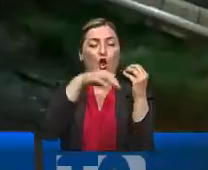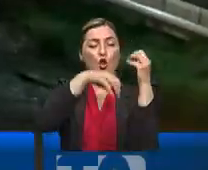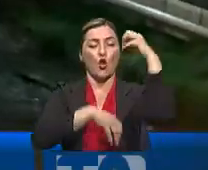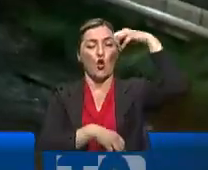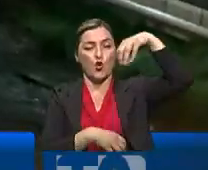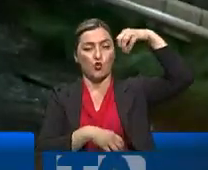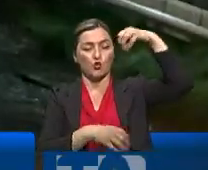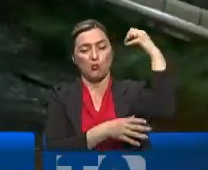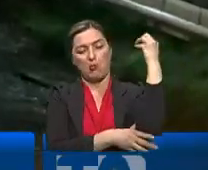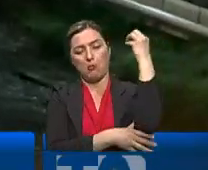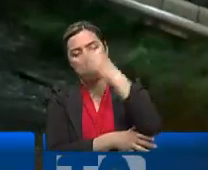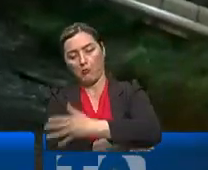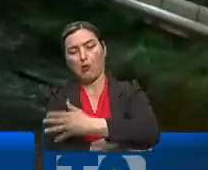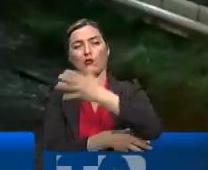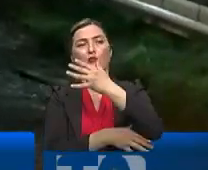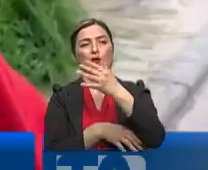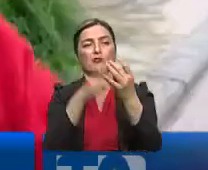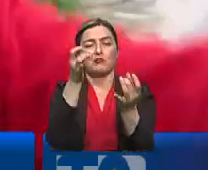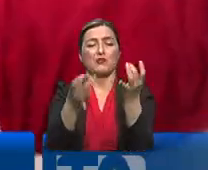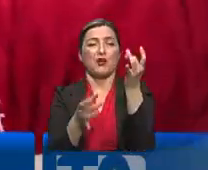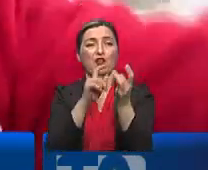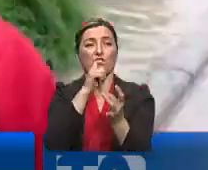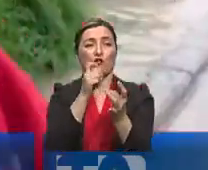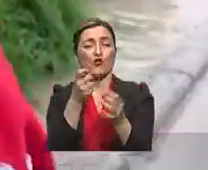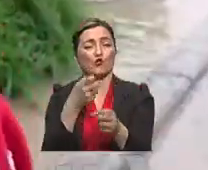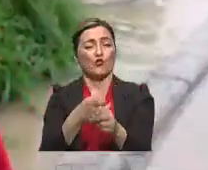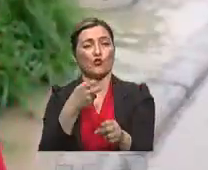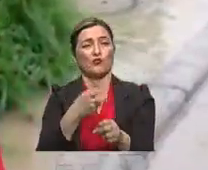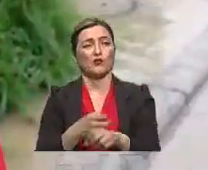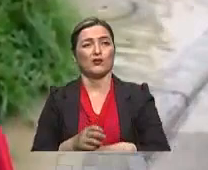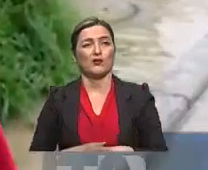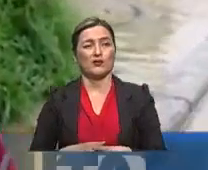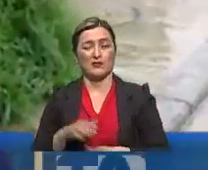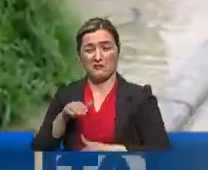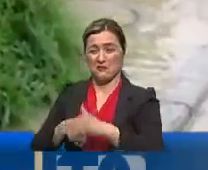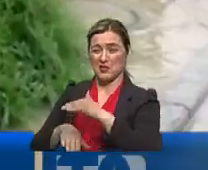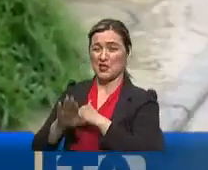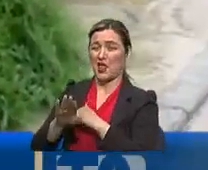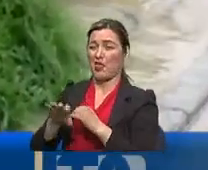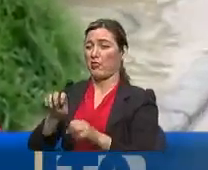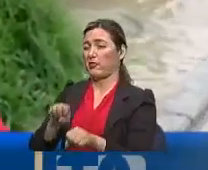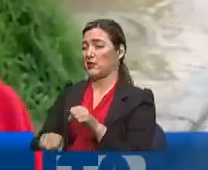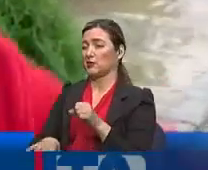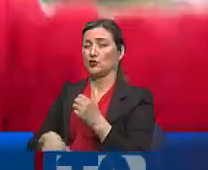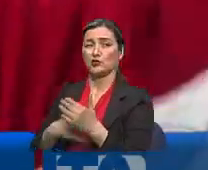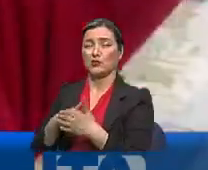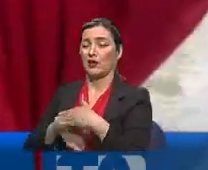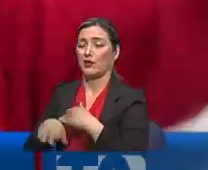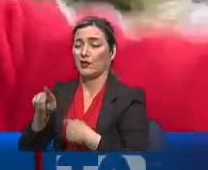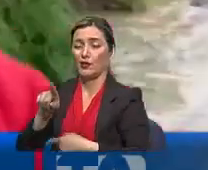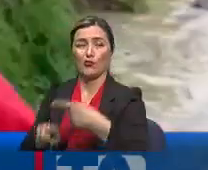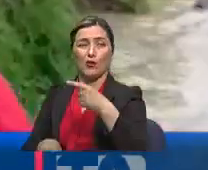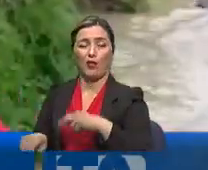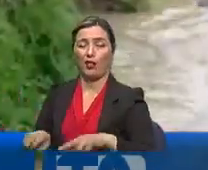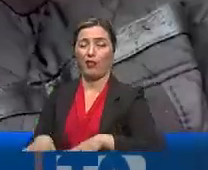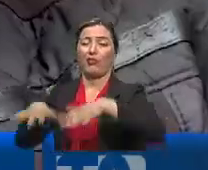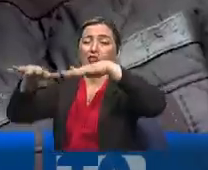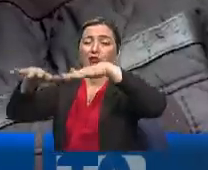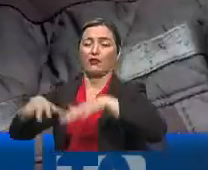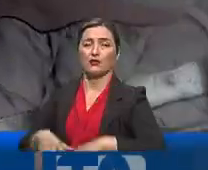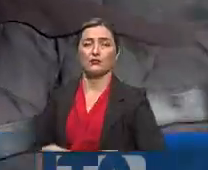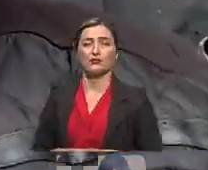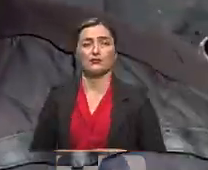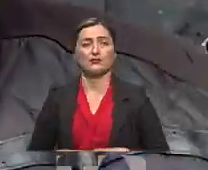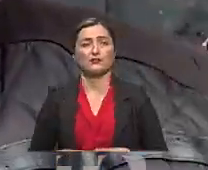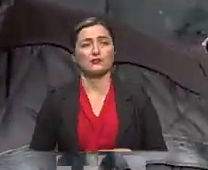al aguacero que estuvo acompañado de granizo. Le afectó toda mi entrada para la casa y todo. Ya no tengo entrada, pues está hasta allá inundado.